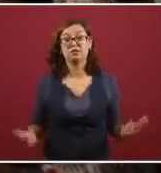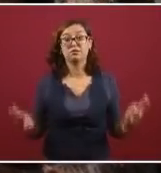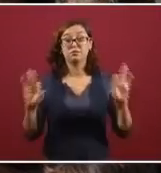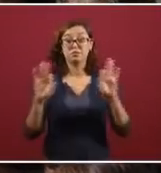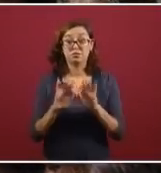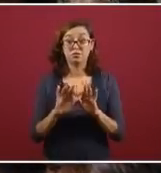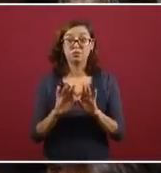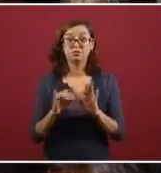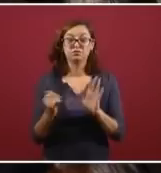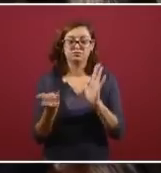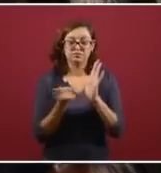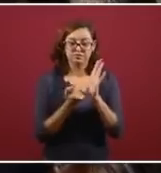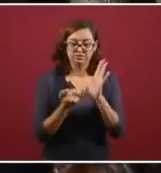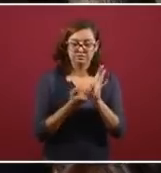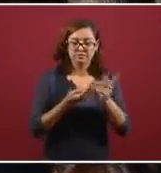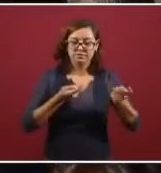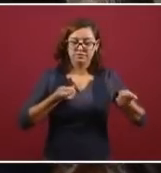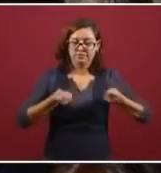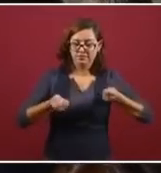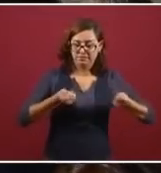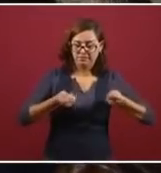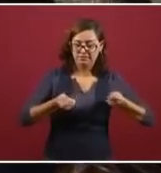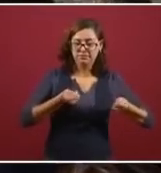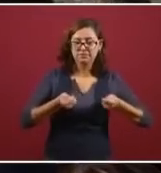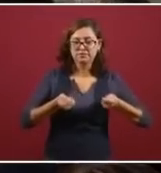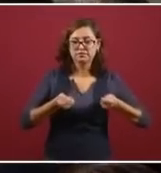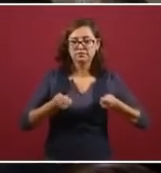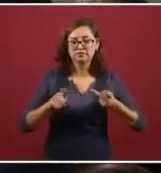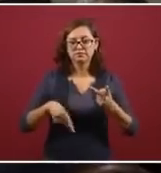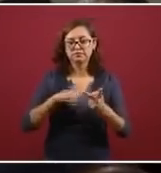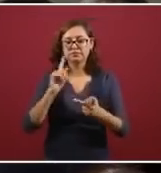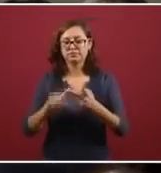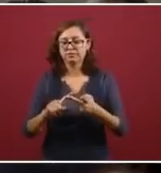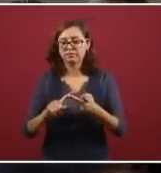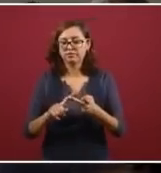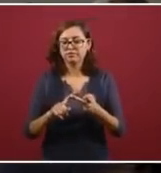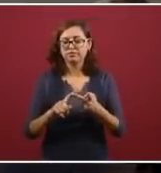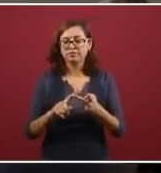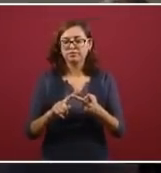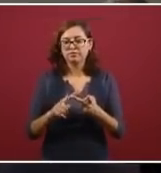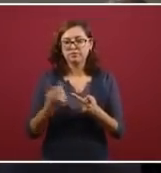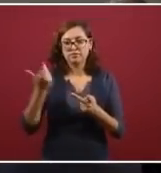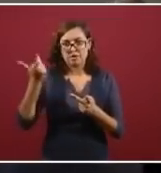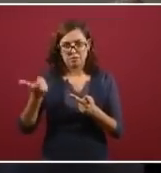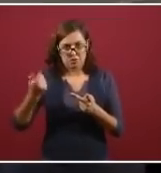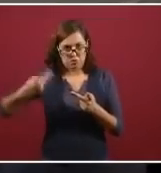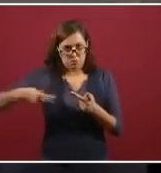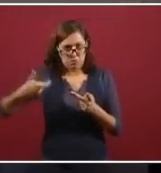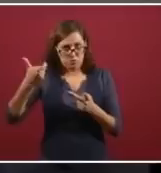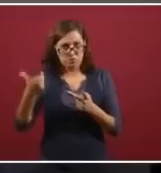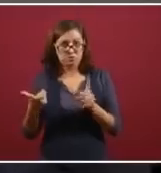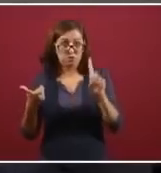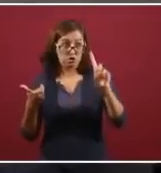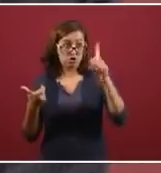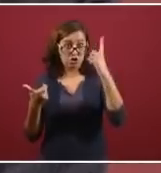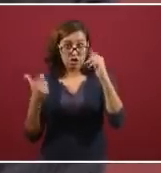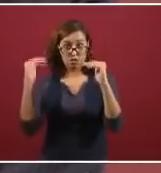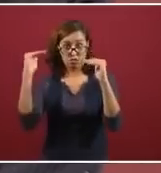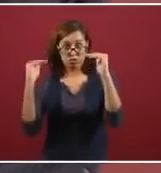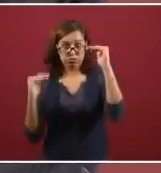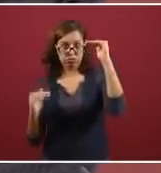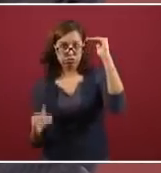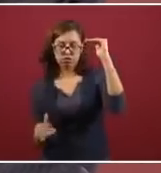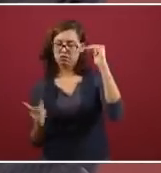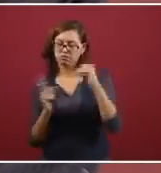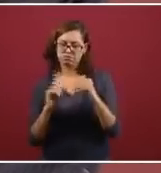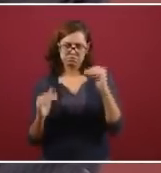en inflación, que no se deprecie nuestra moneda, que siga